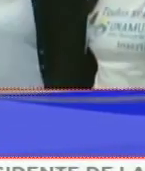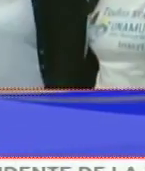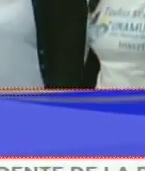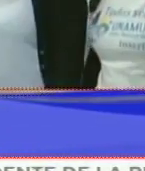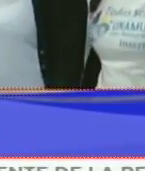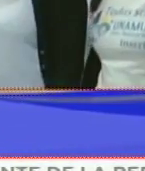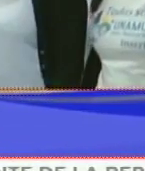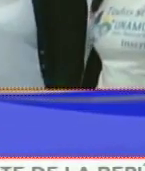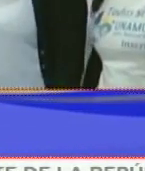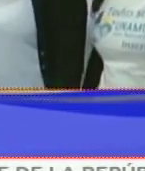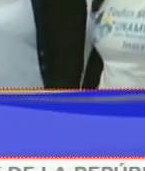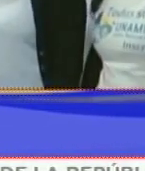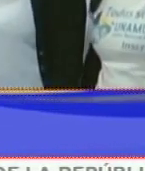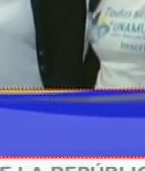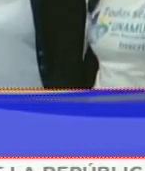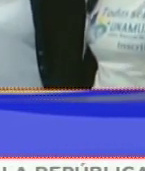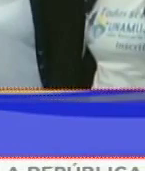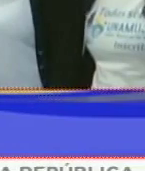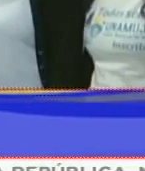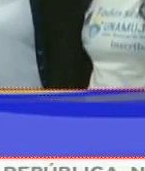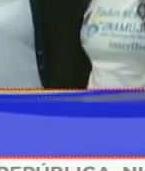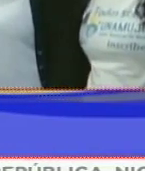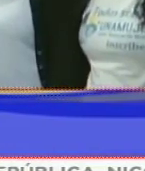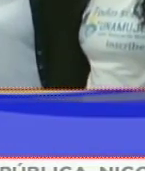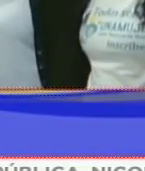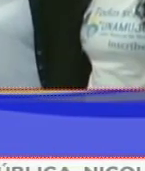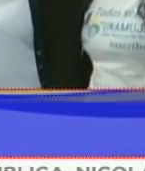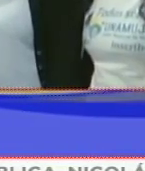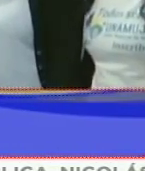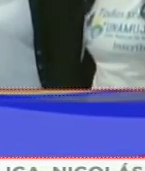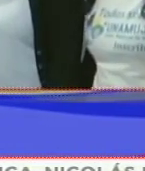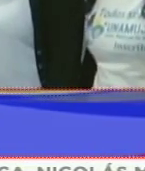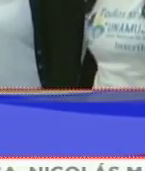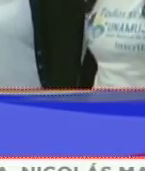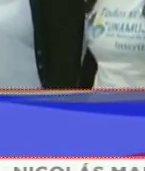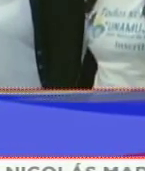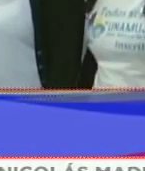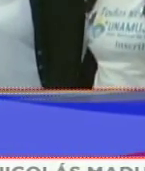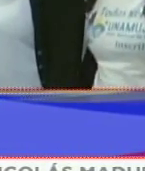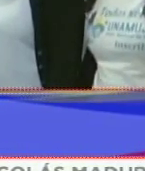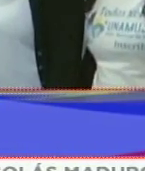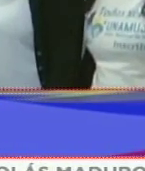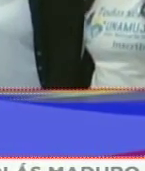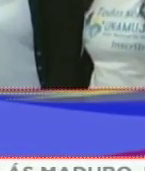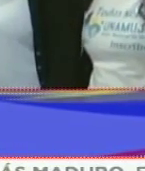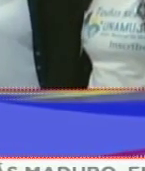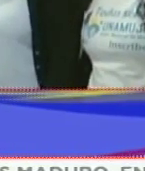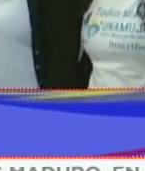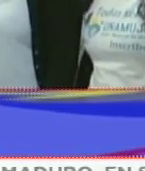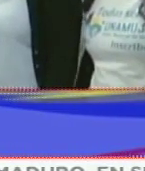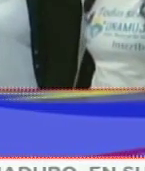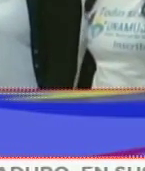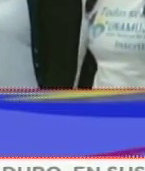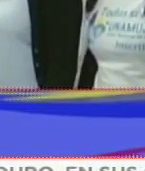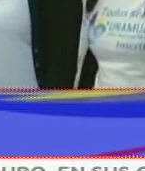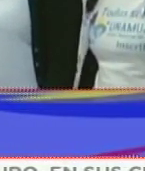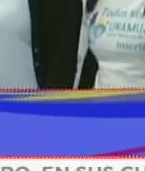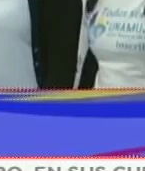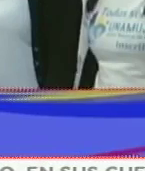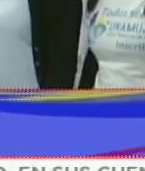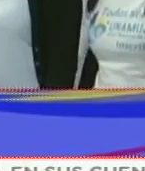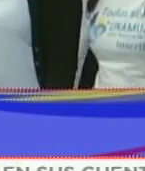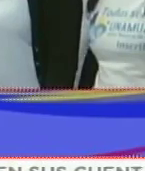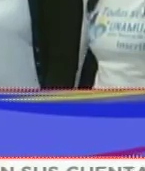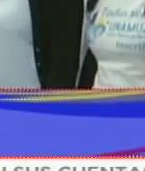para el día de hoy, y todos los días hacemos consulta prenatal, tanto en la mañana como en la tarde. Hasta